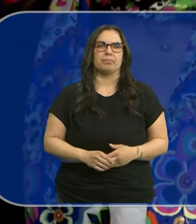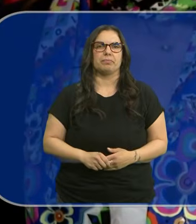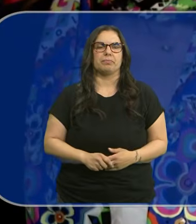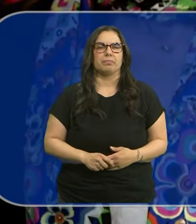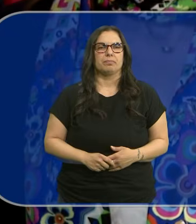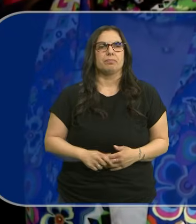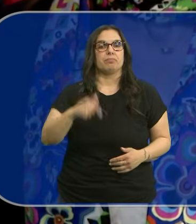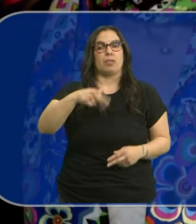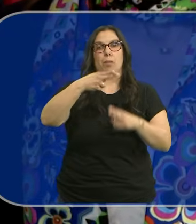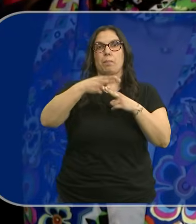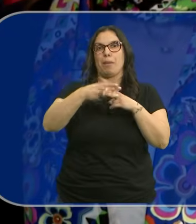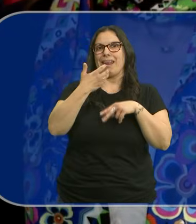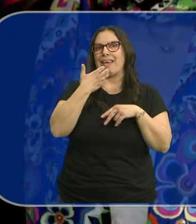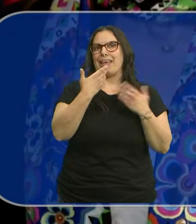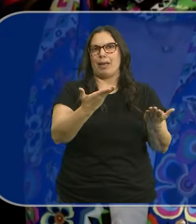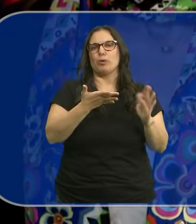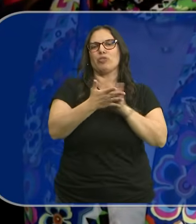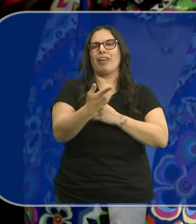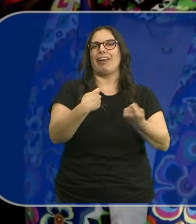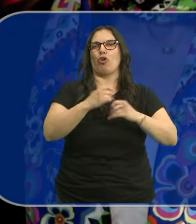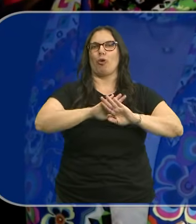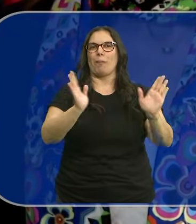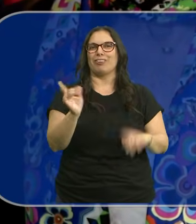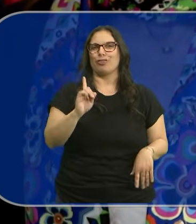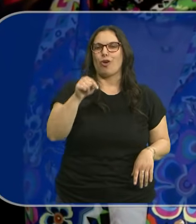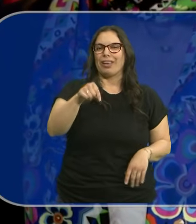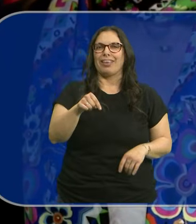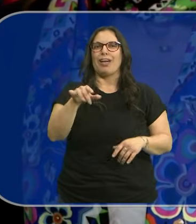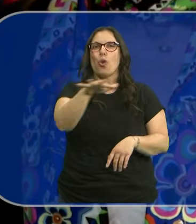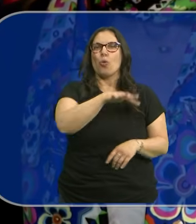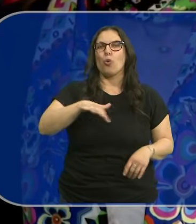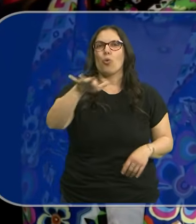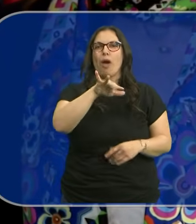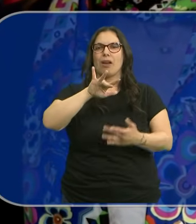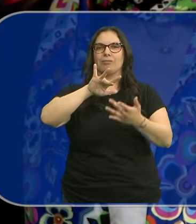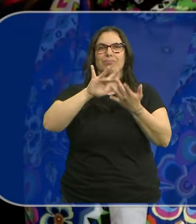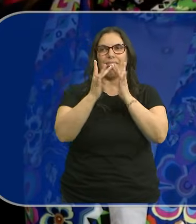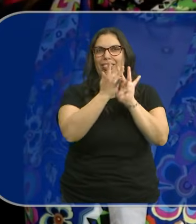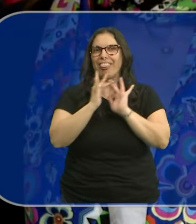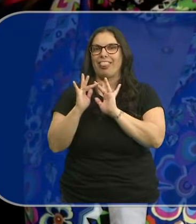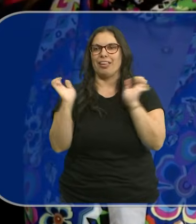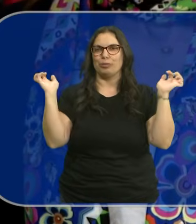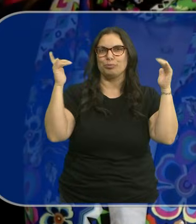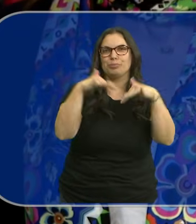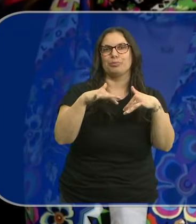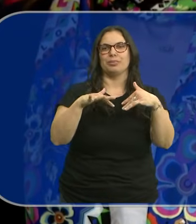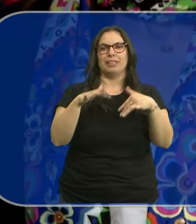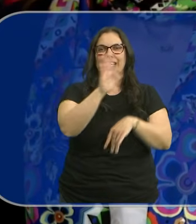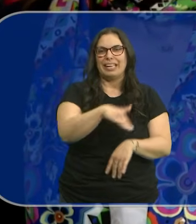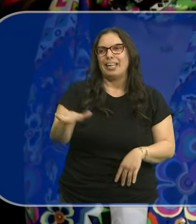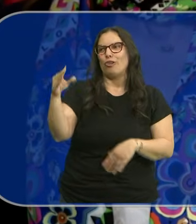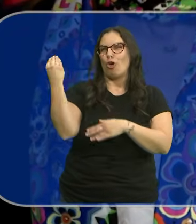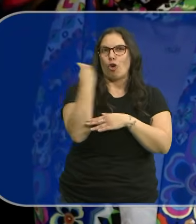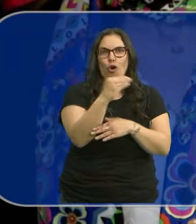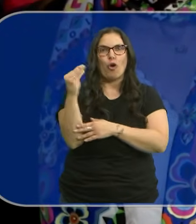Estamos aquí en un establecimiento que no es solo un negocio, es el lugar donde se concitan y se encuentran los niños,